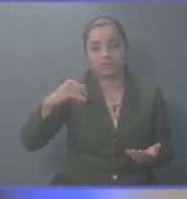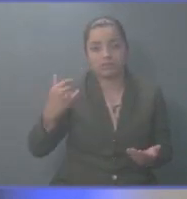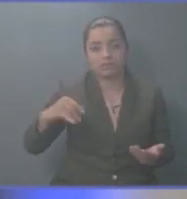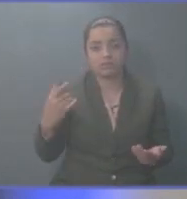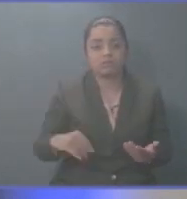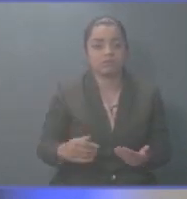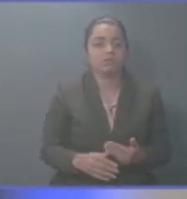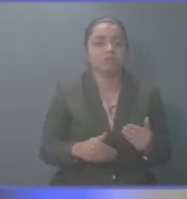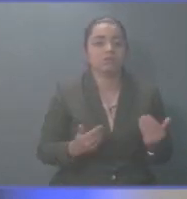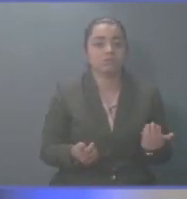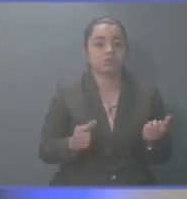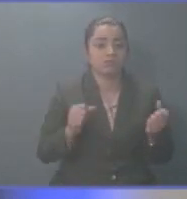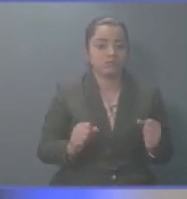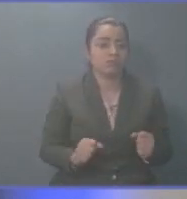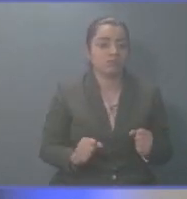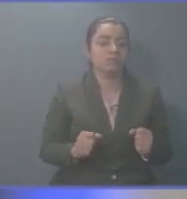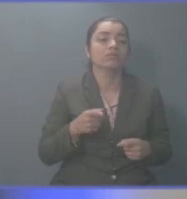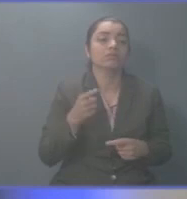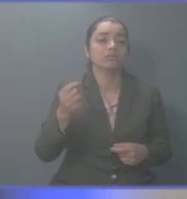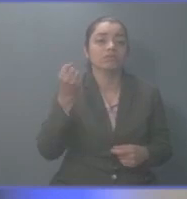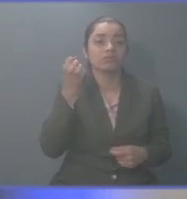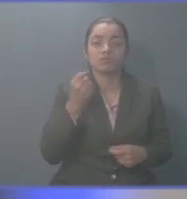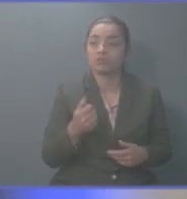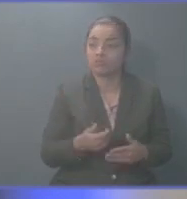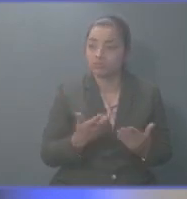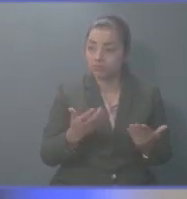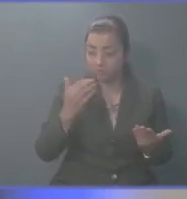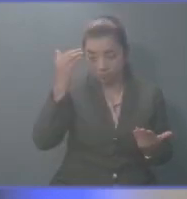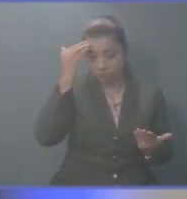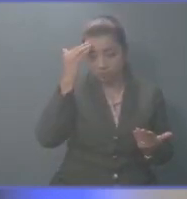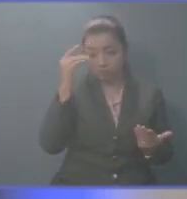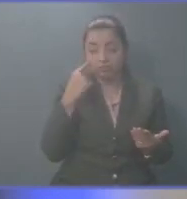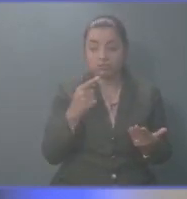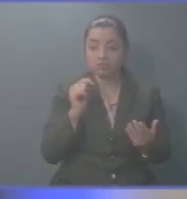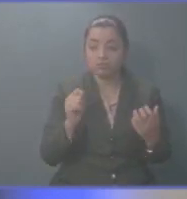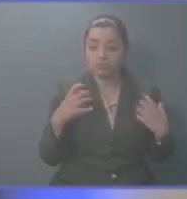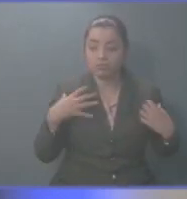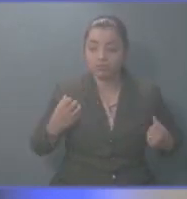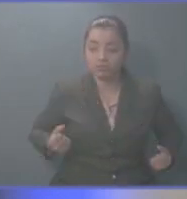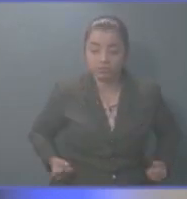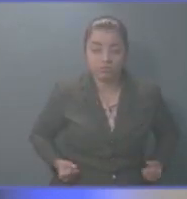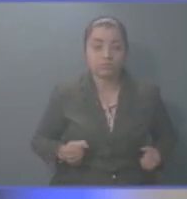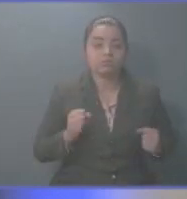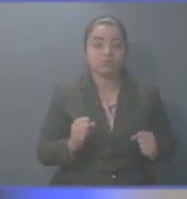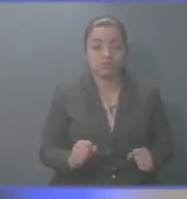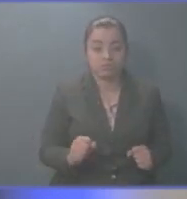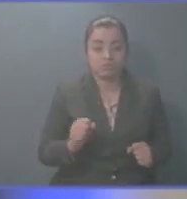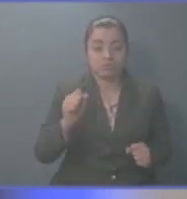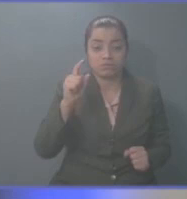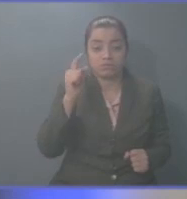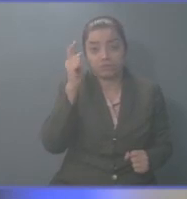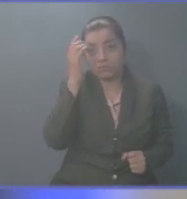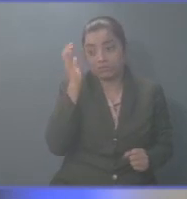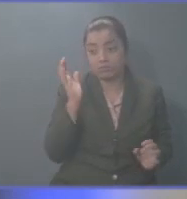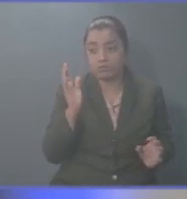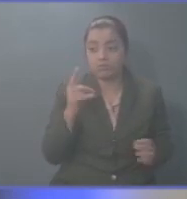preocupa realmente cómo se puede hacer el manejo. Por eso es importante saber si nuestras autoridades, si el gobierno está preparado para encarar, Dios no lo quiera,